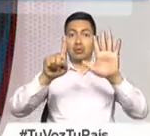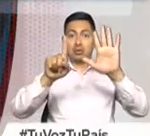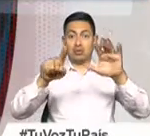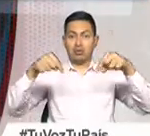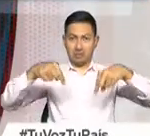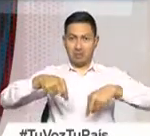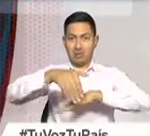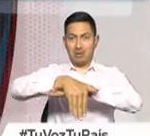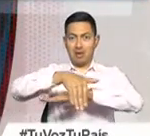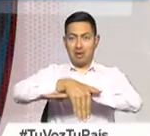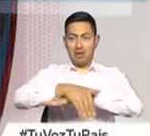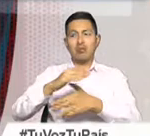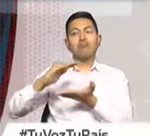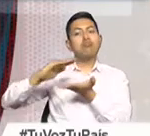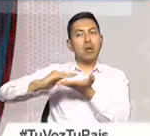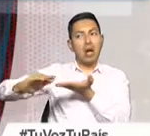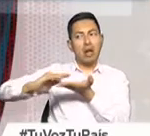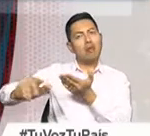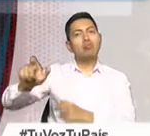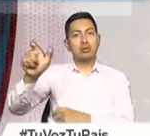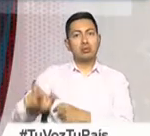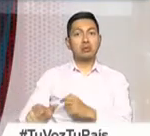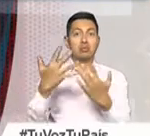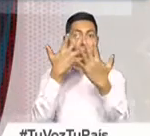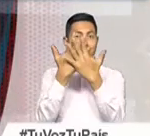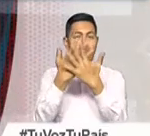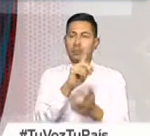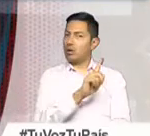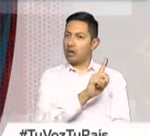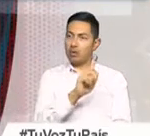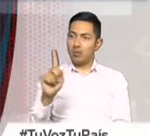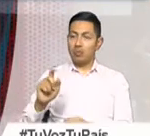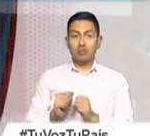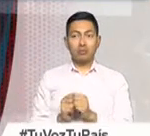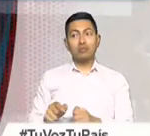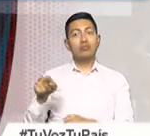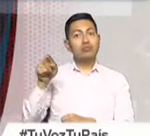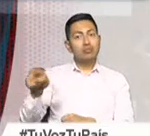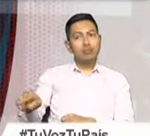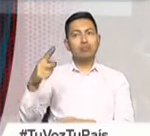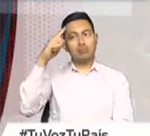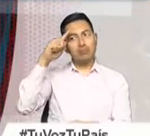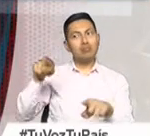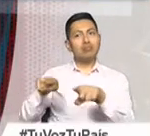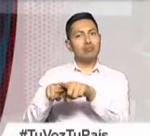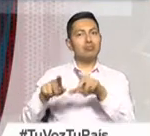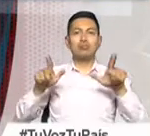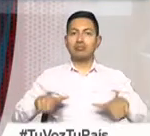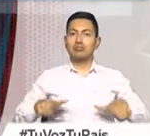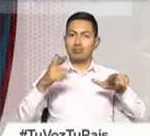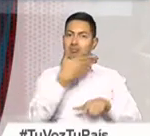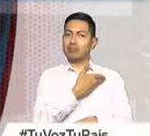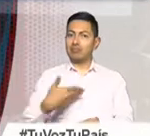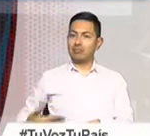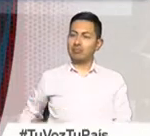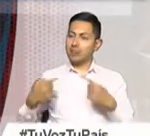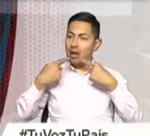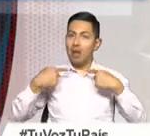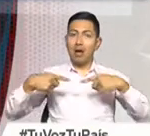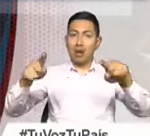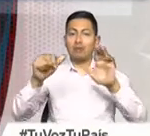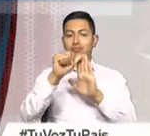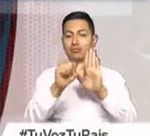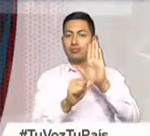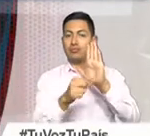el perdón de la pena impuesta al ciudadano Jimpiquit, de acuerdo a la potestad del presidente de la República, según el